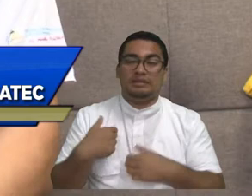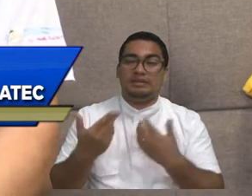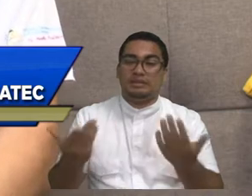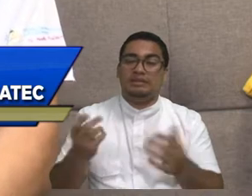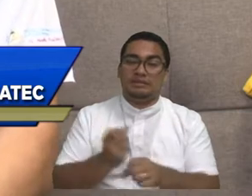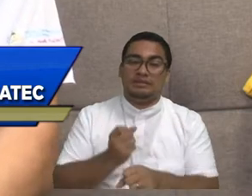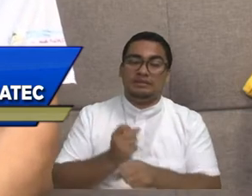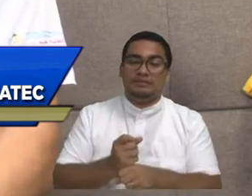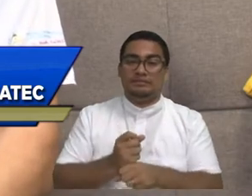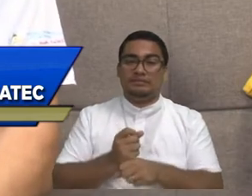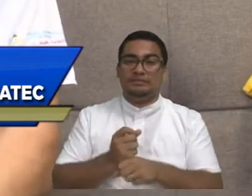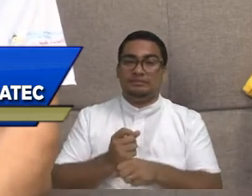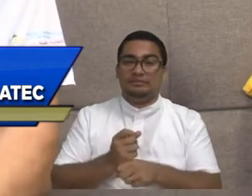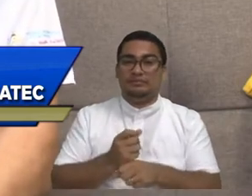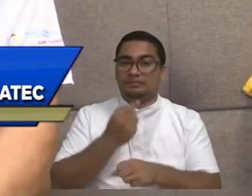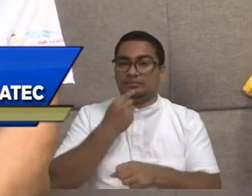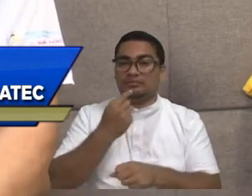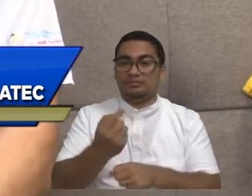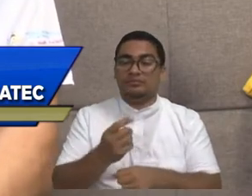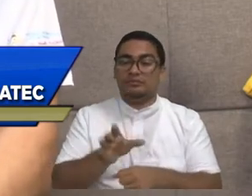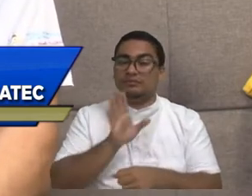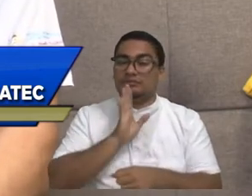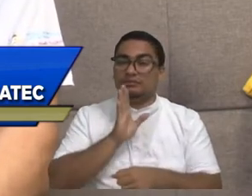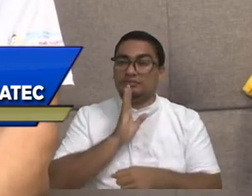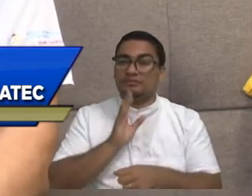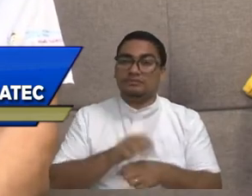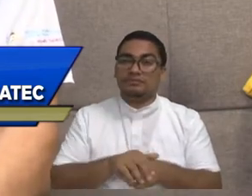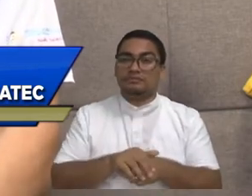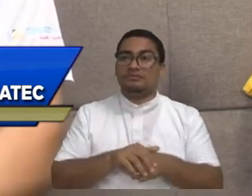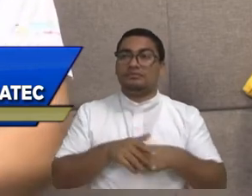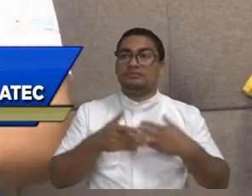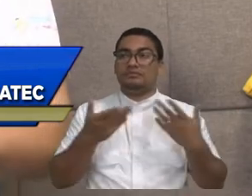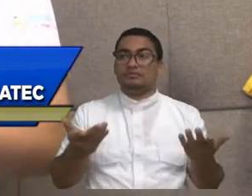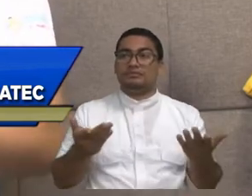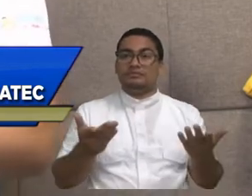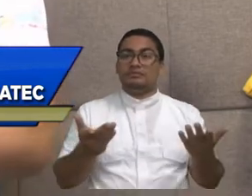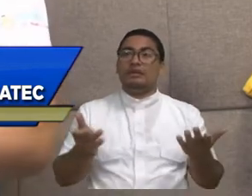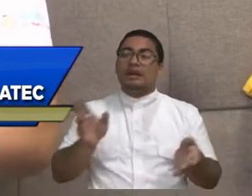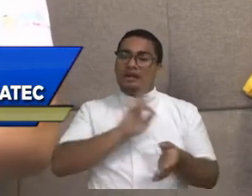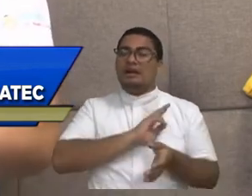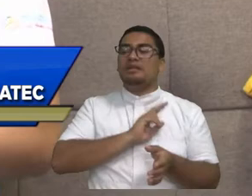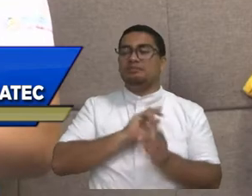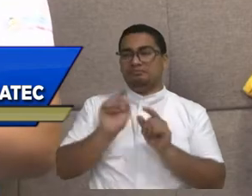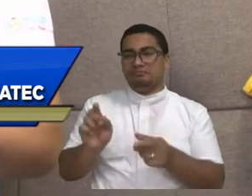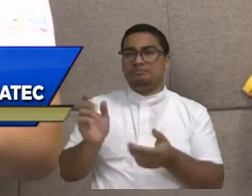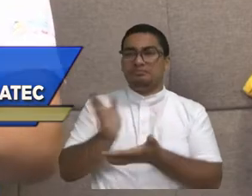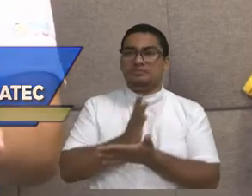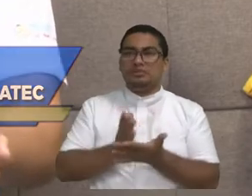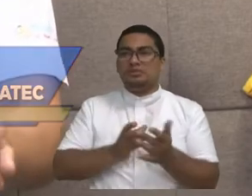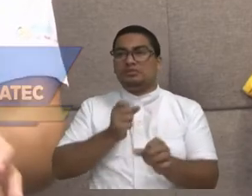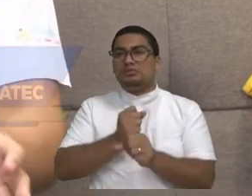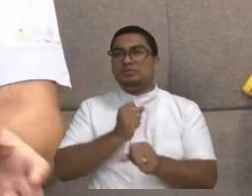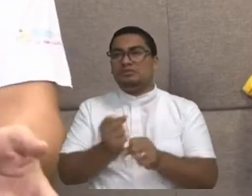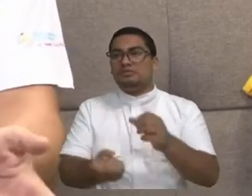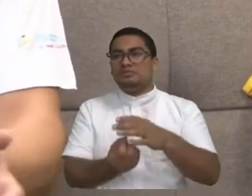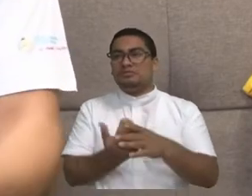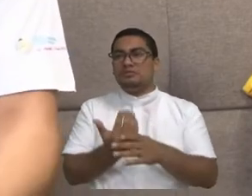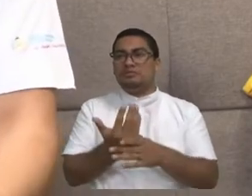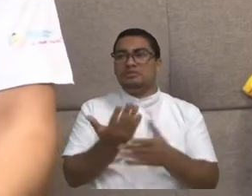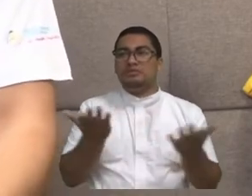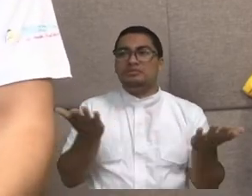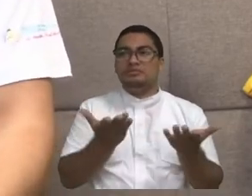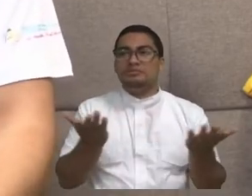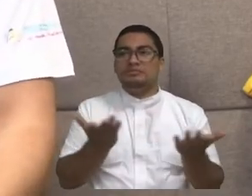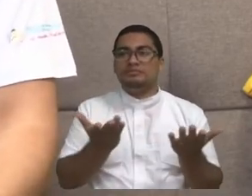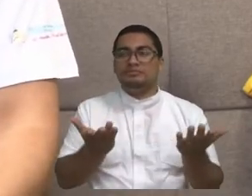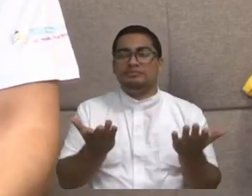laboral generalmente hablamos de un oficio escribir y entonces ahí hay puede ser tanto en la parte agropecuaria en la parte industrial como en la parte de